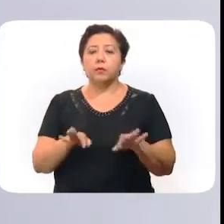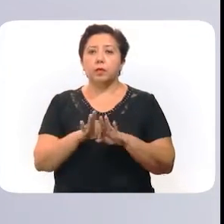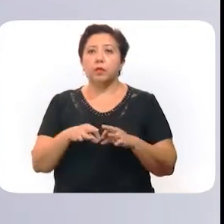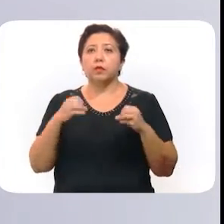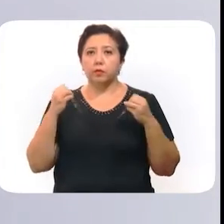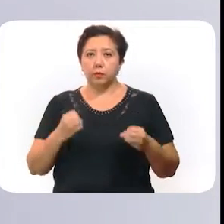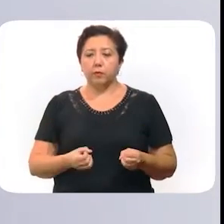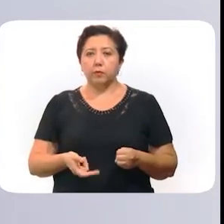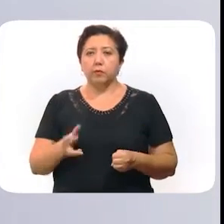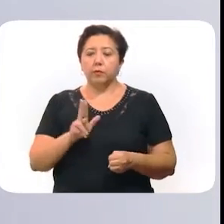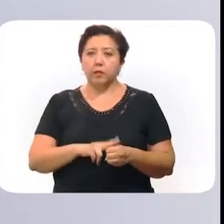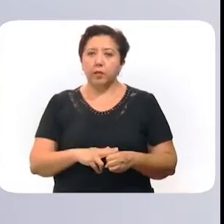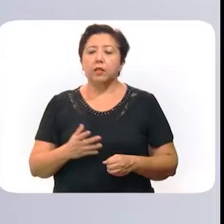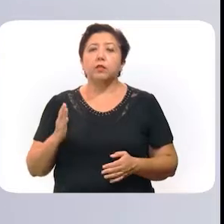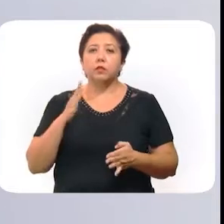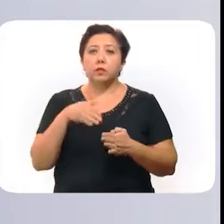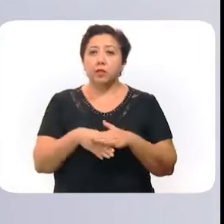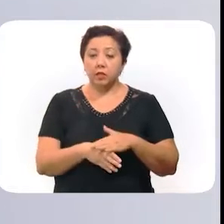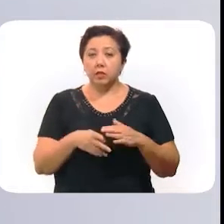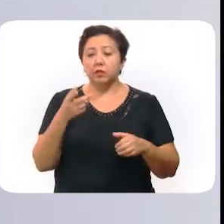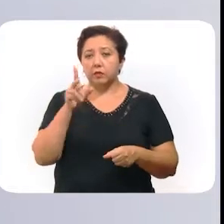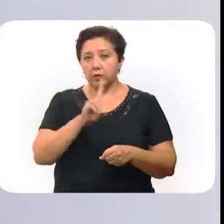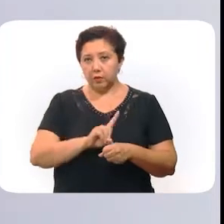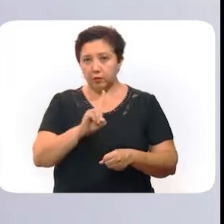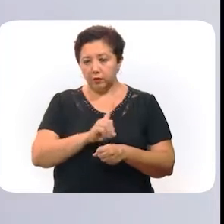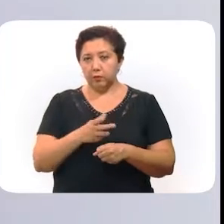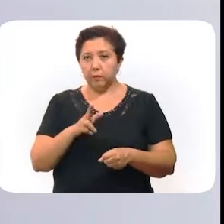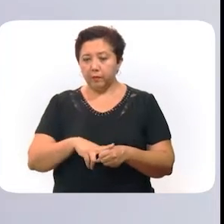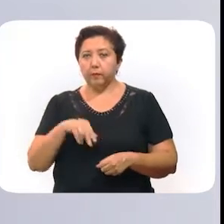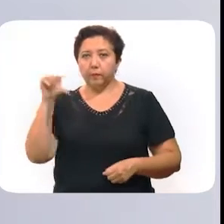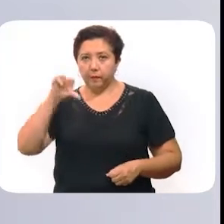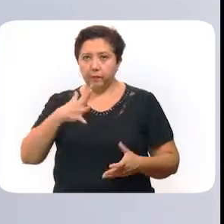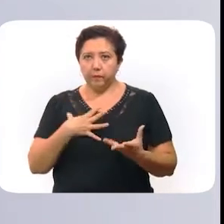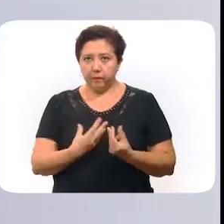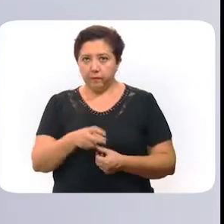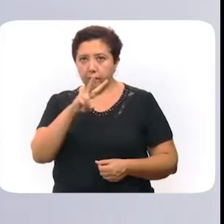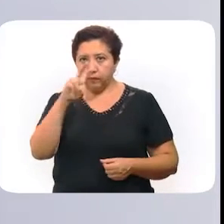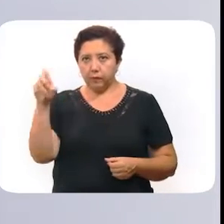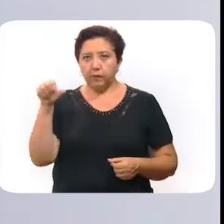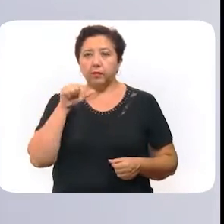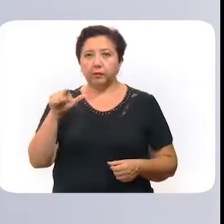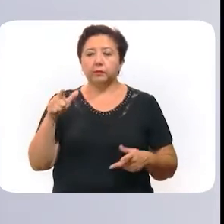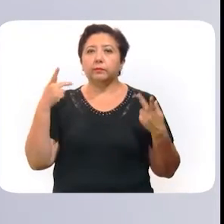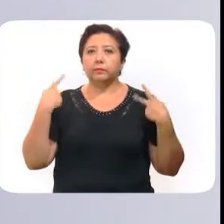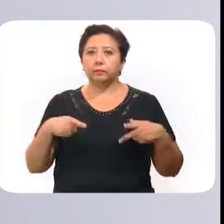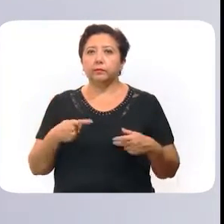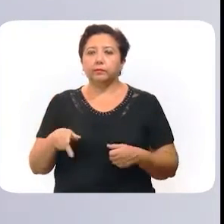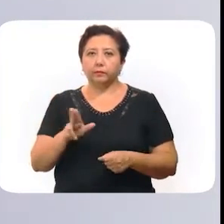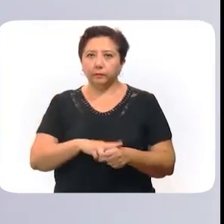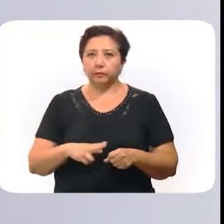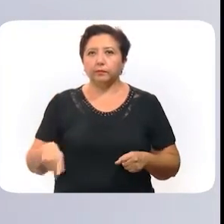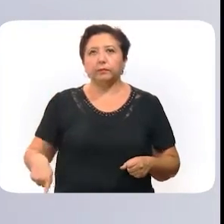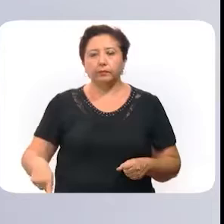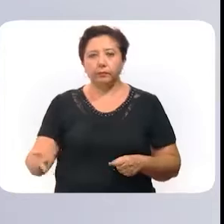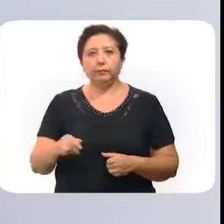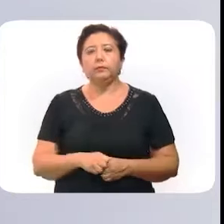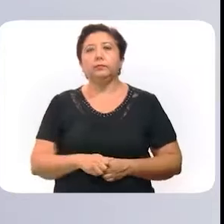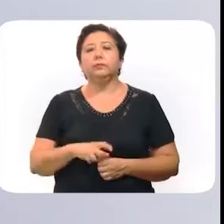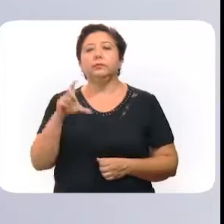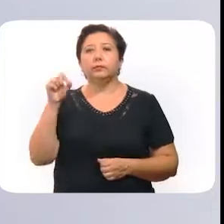más importantes son la ocupación hospitalaria y los ingresos diarios. El día de hoy tenemos 217 pacientes en hospitales